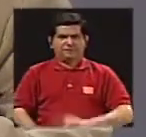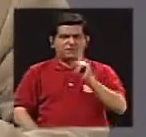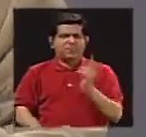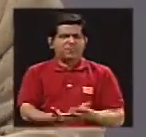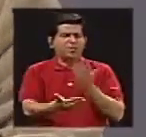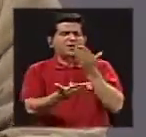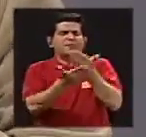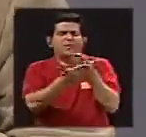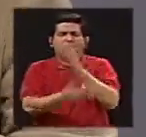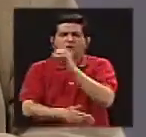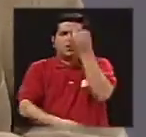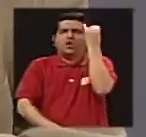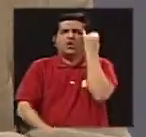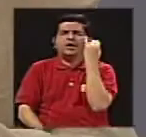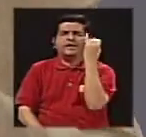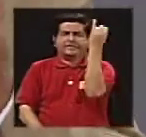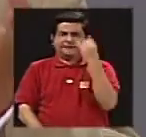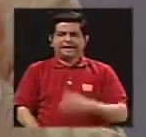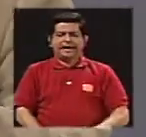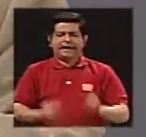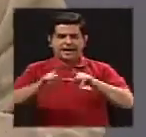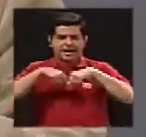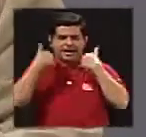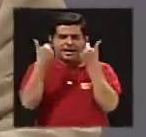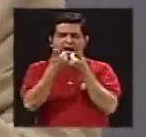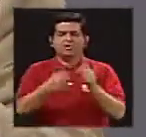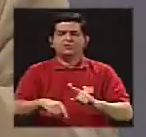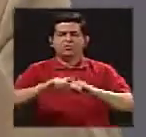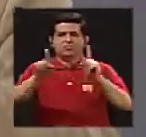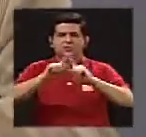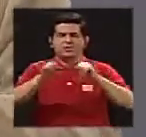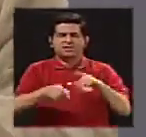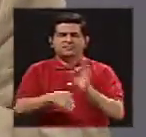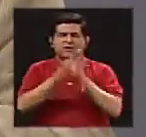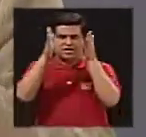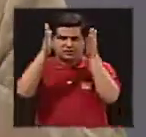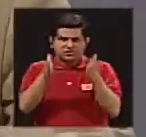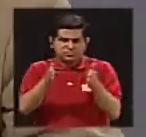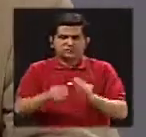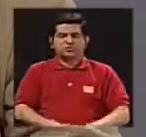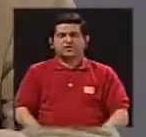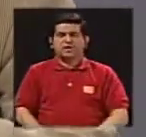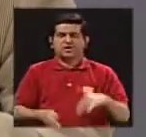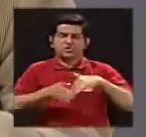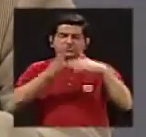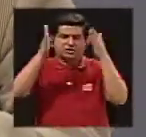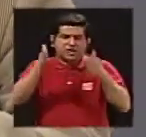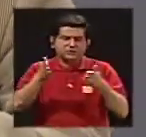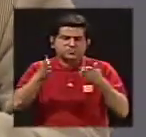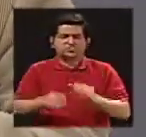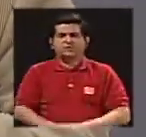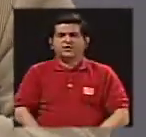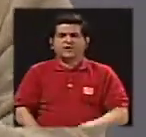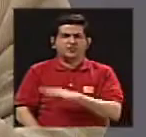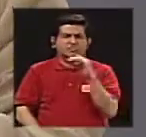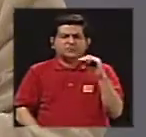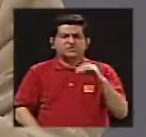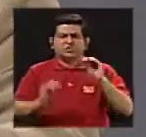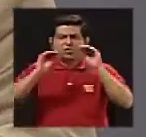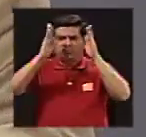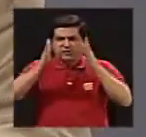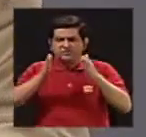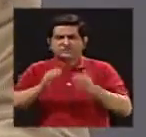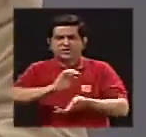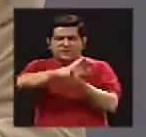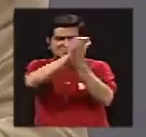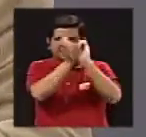propuesta una idea de un grupo de congresistas de un grupo de funcionarios o docentes o estudiantes eh Pasa de ser